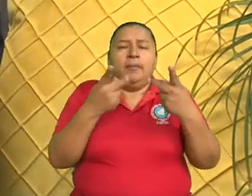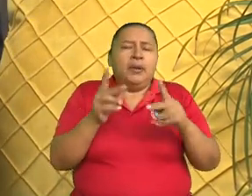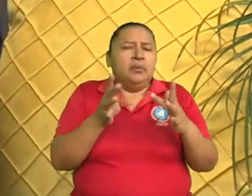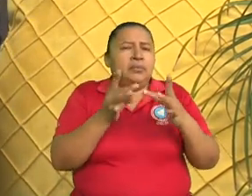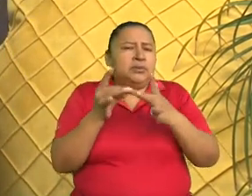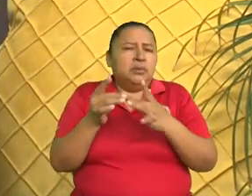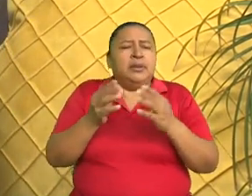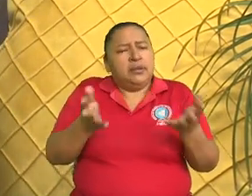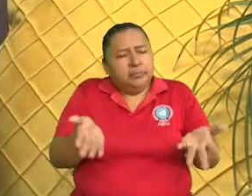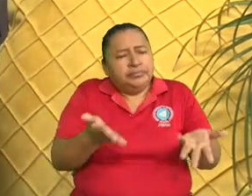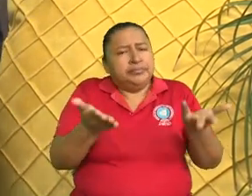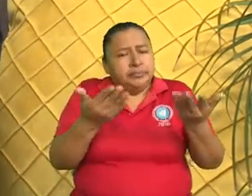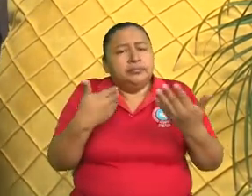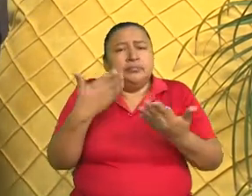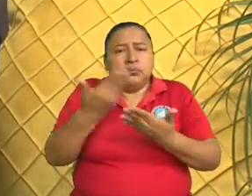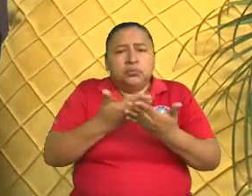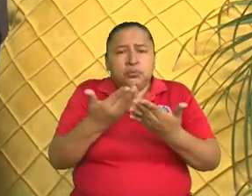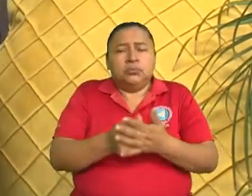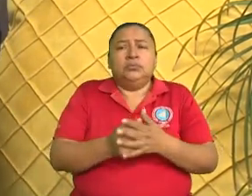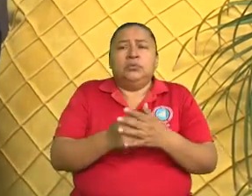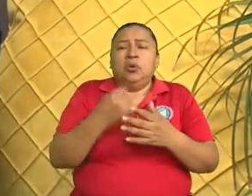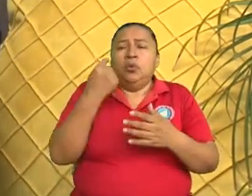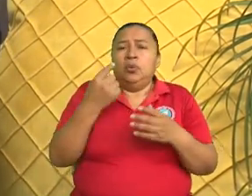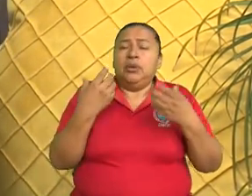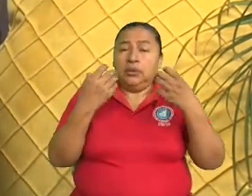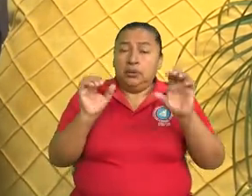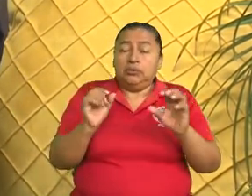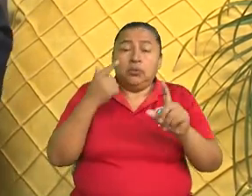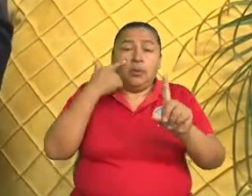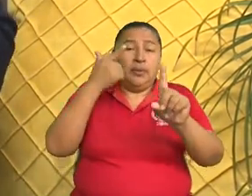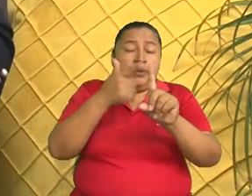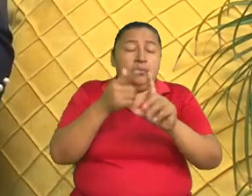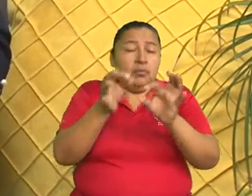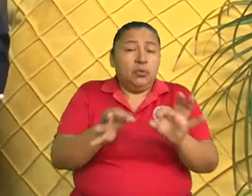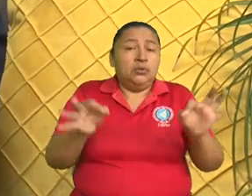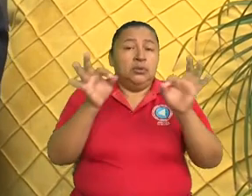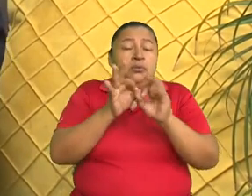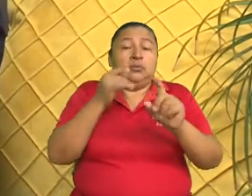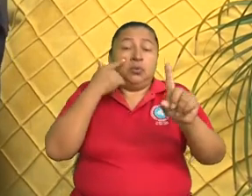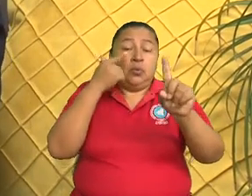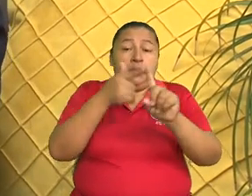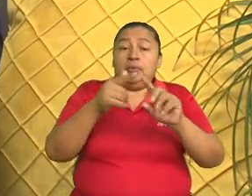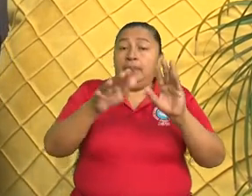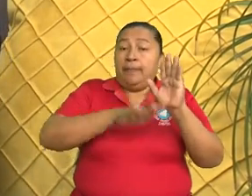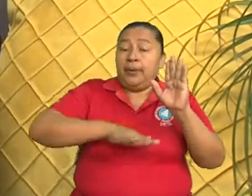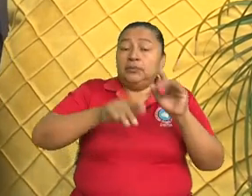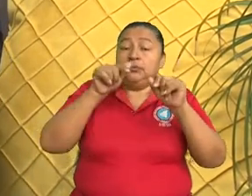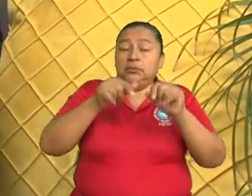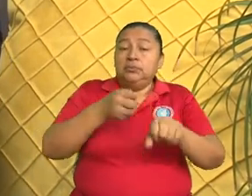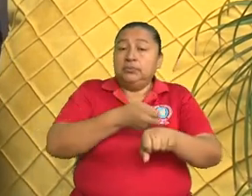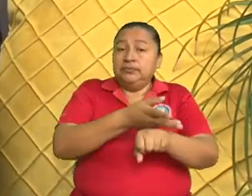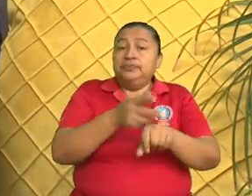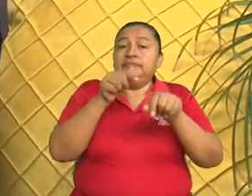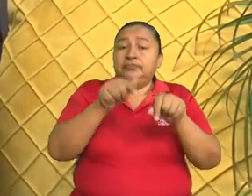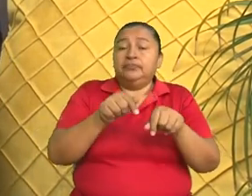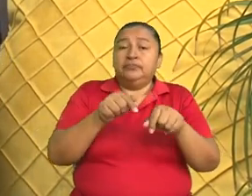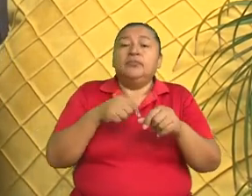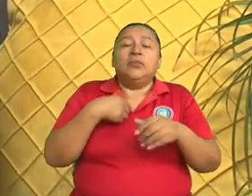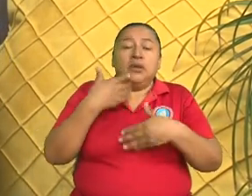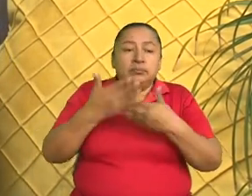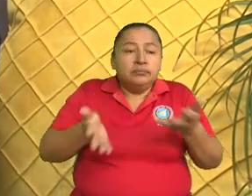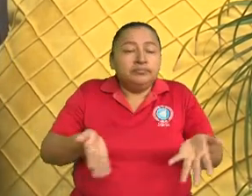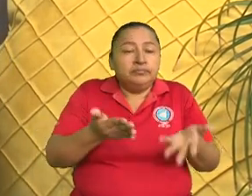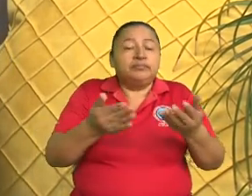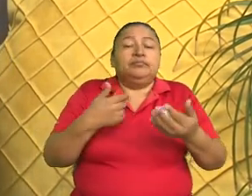todo estimularlos. Uno de los objetivos fundamentales y propósitos básicos de esta orientación es el estímulo,